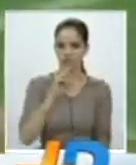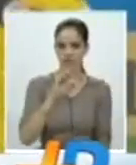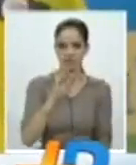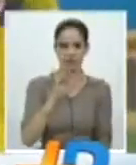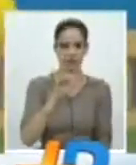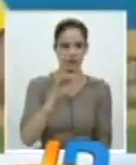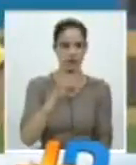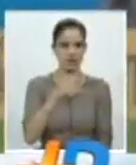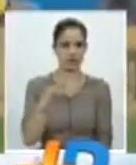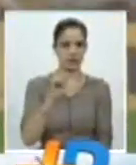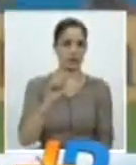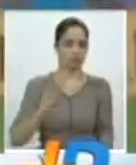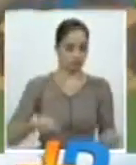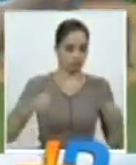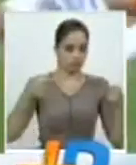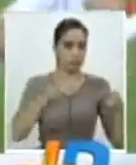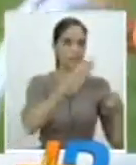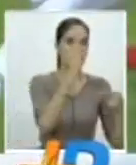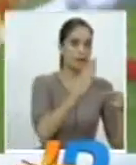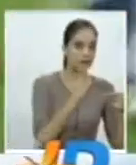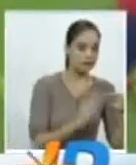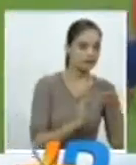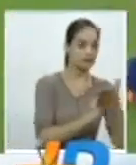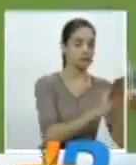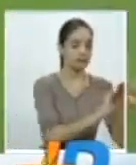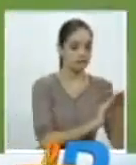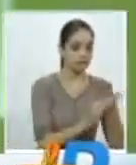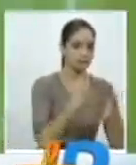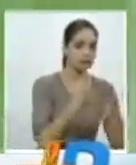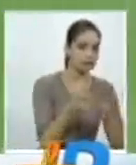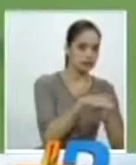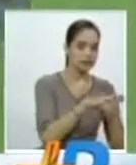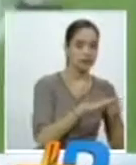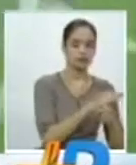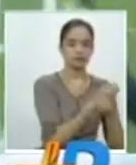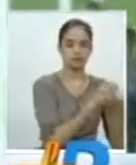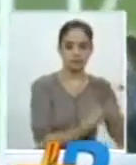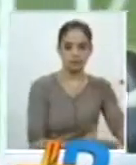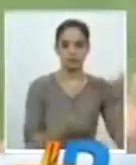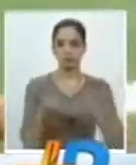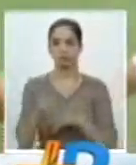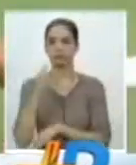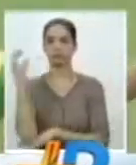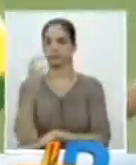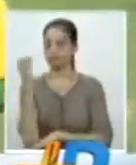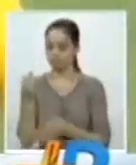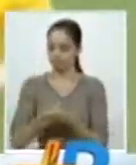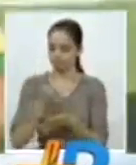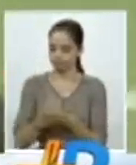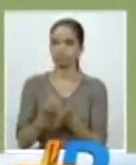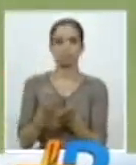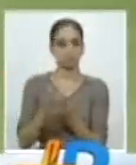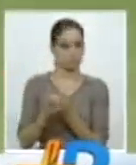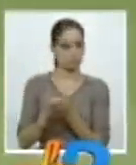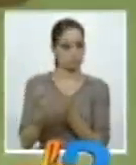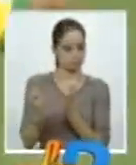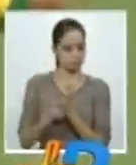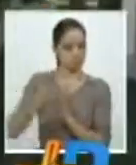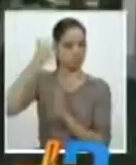el que Brasil buscará superar sus dificultades para seguir su carrera por el sexto título, mientras que Colombia tratará de seguir haciendo